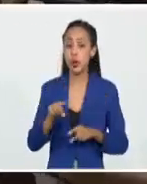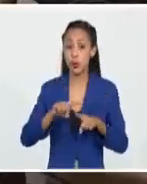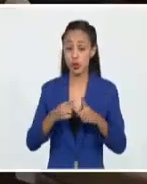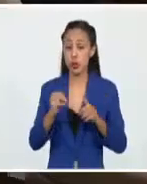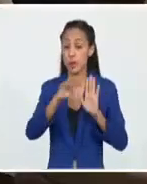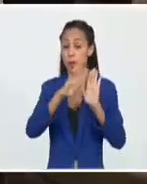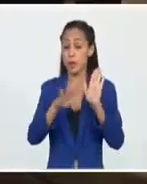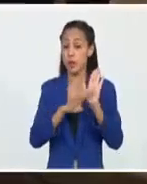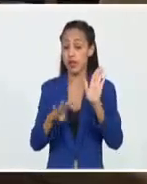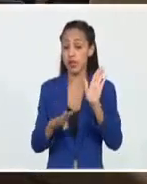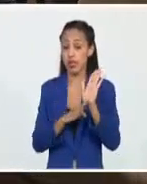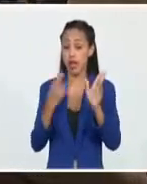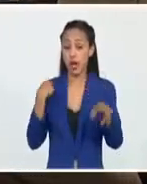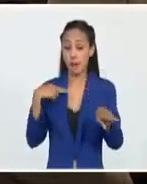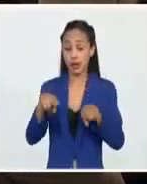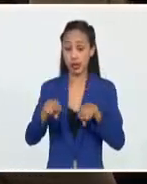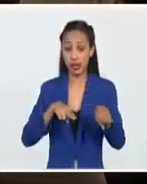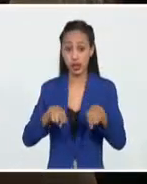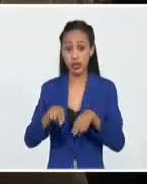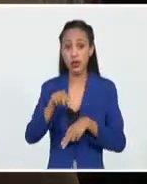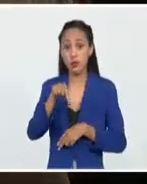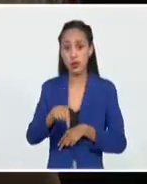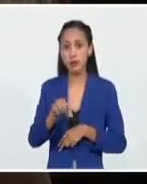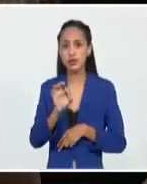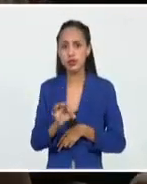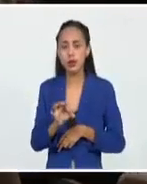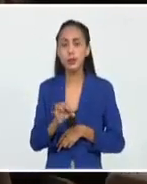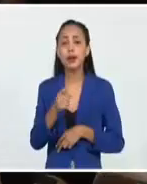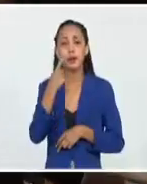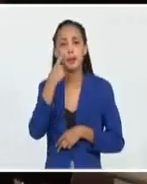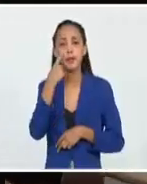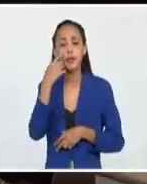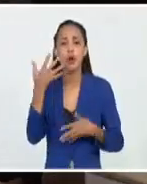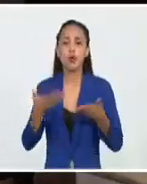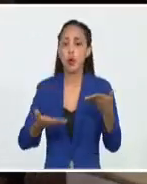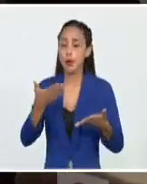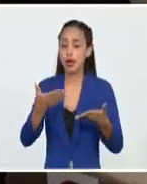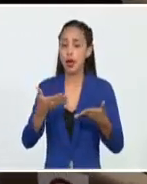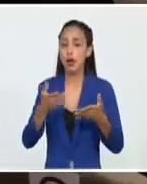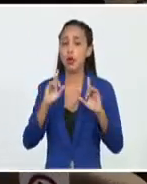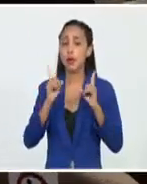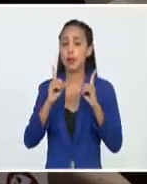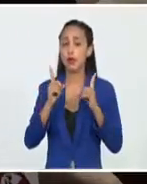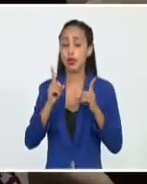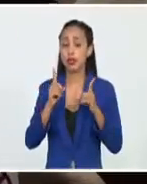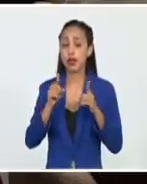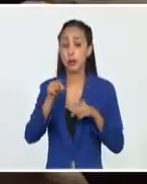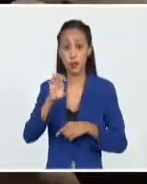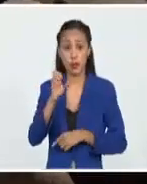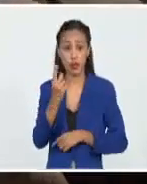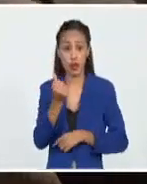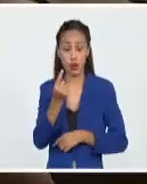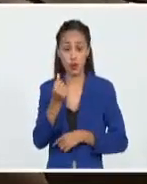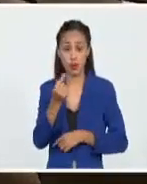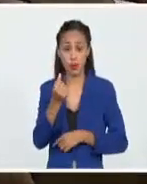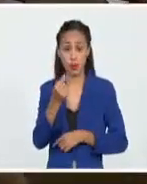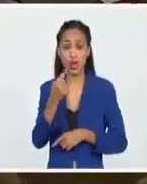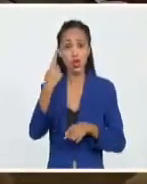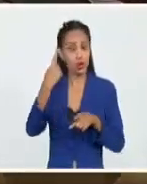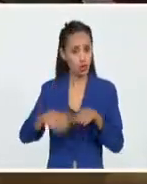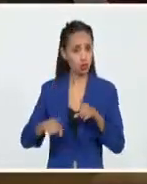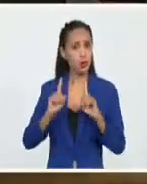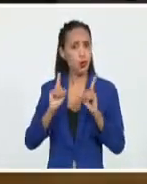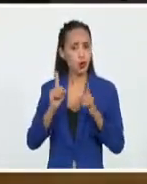administrativas centralizadas en interacción con las políticas macroeconómicas y otras induzcan a